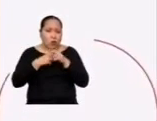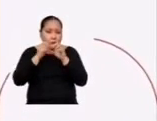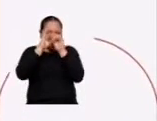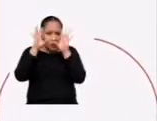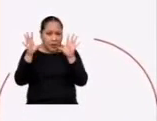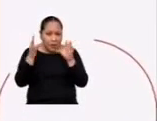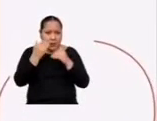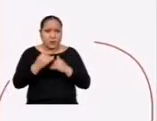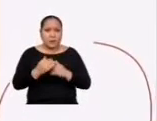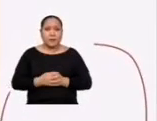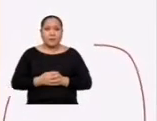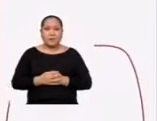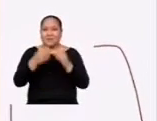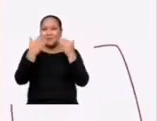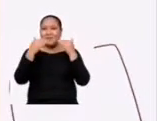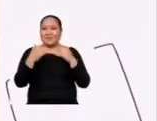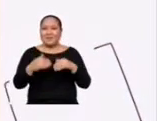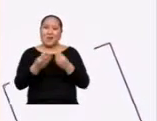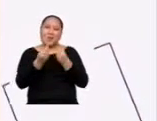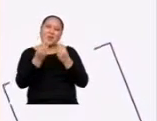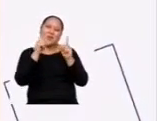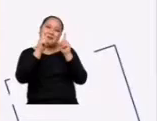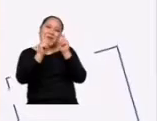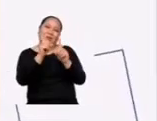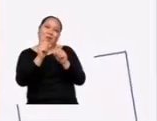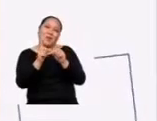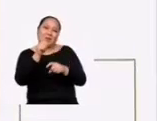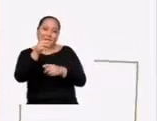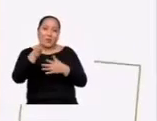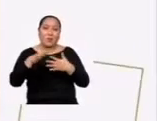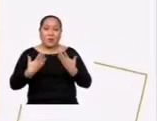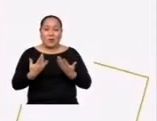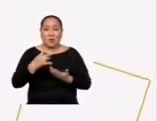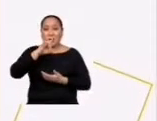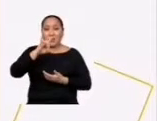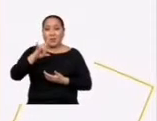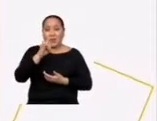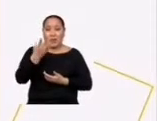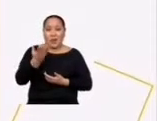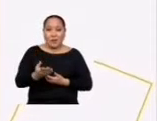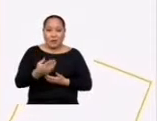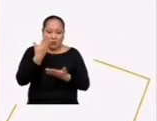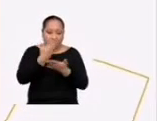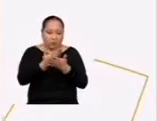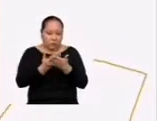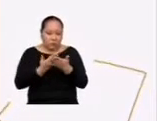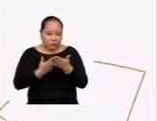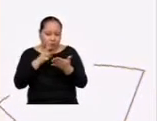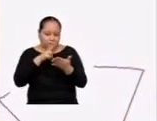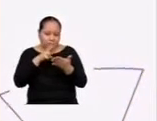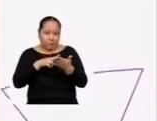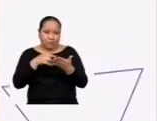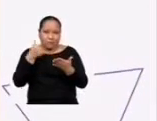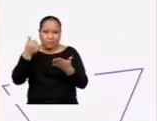claras? Y así, varias preguntas más que pueden servir como autoevaluación.